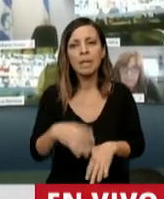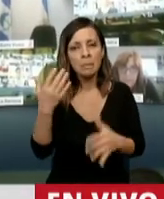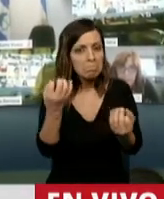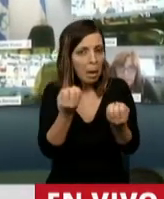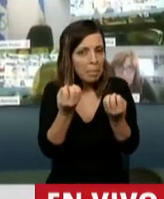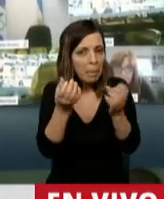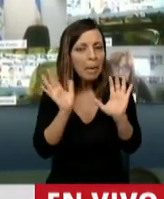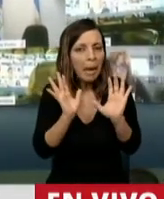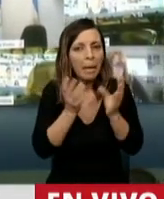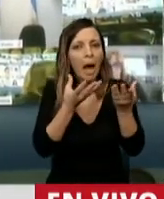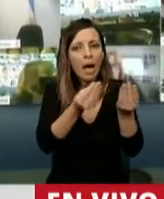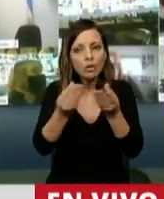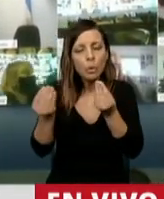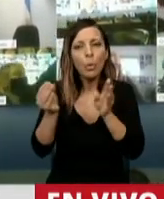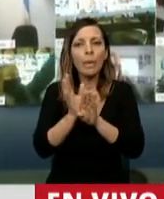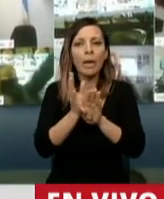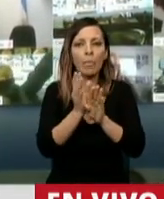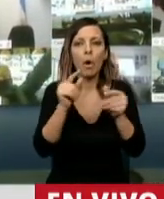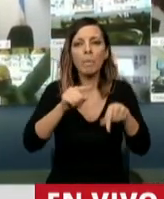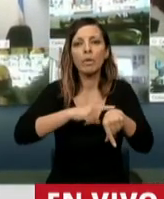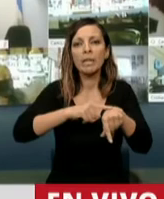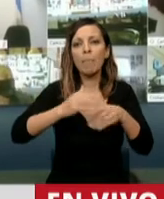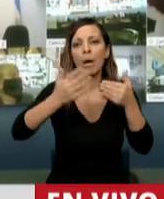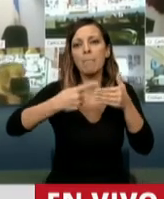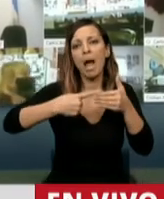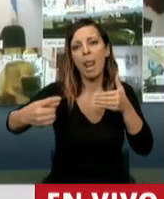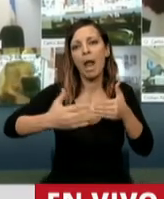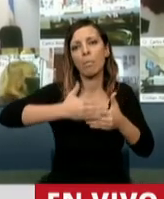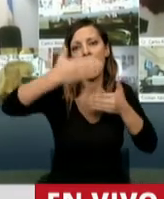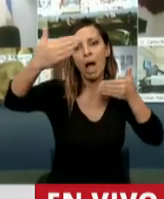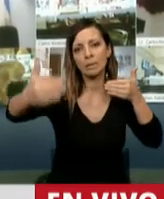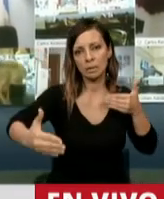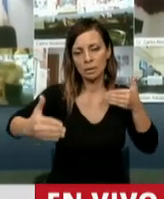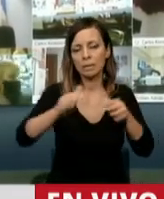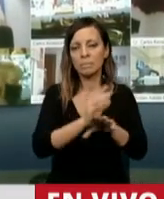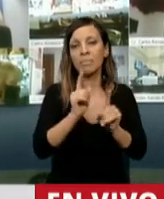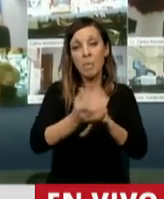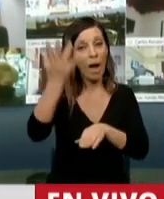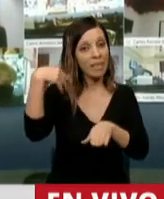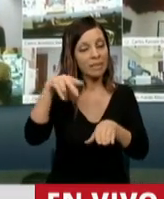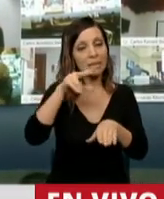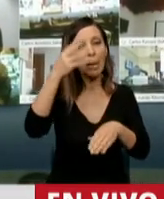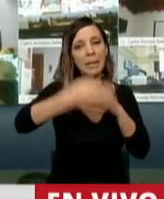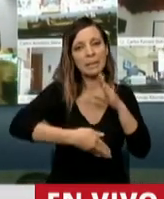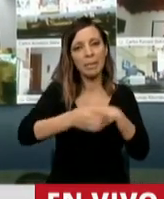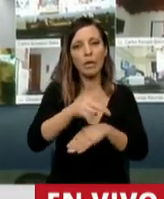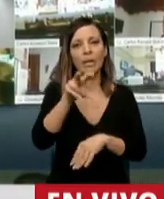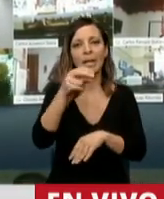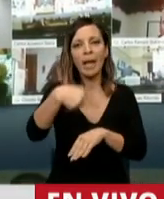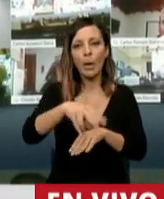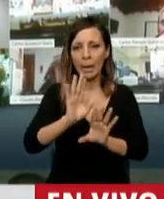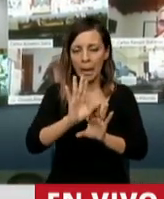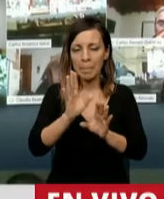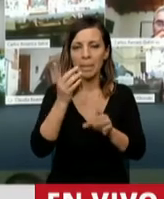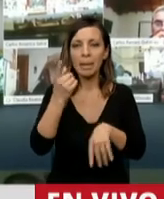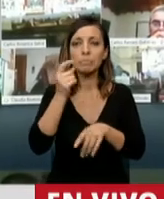y se amplíe esa moratoria a estas obligaciones que vencían, digamos, el 30 de junio del 2020, pero que